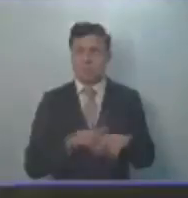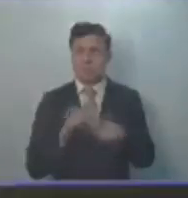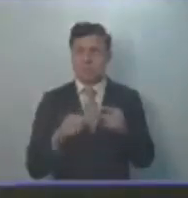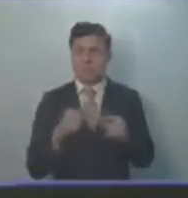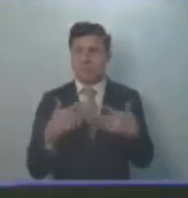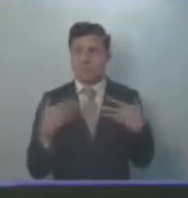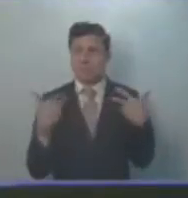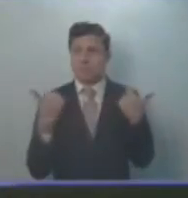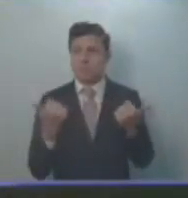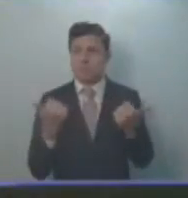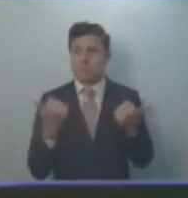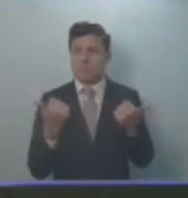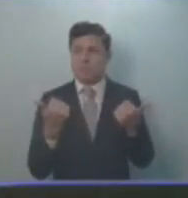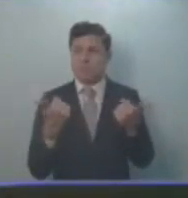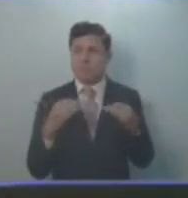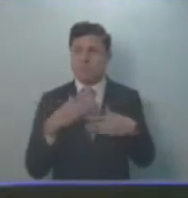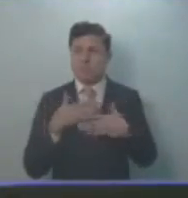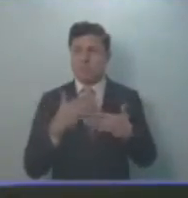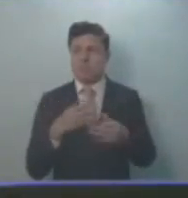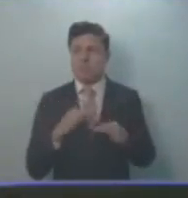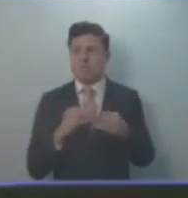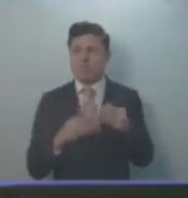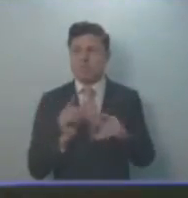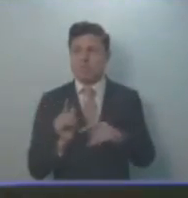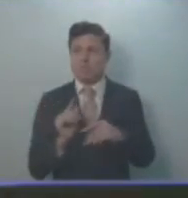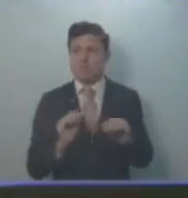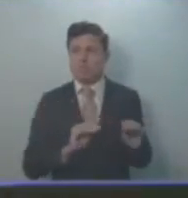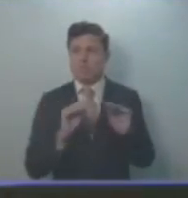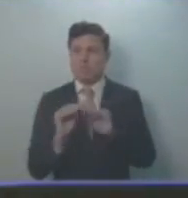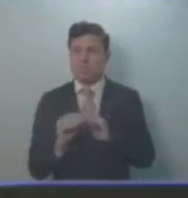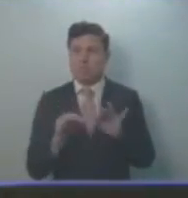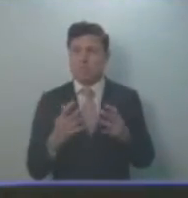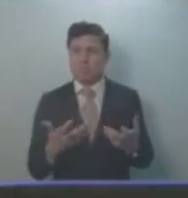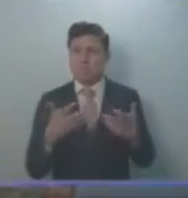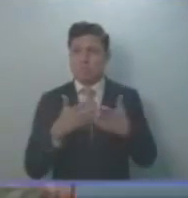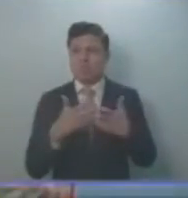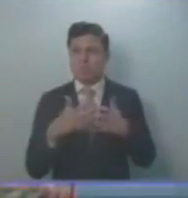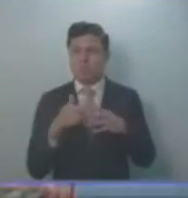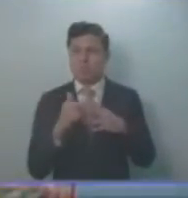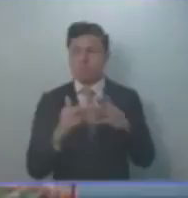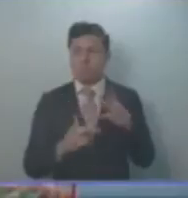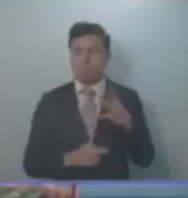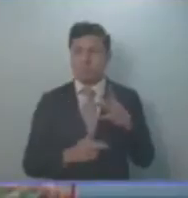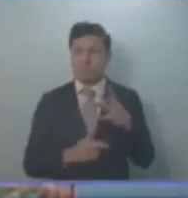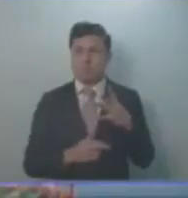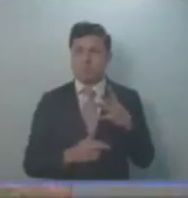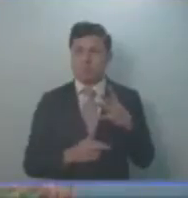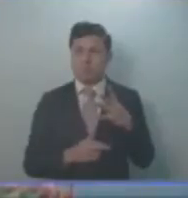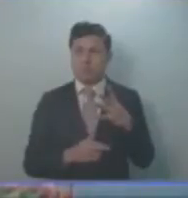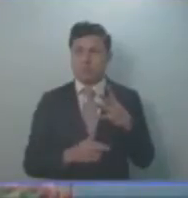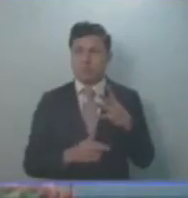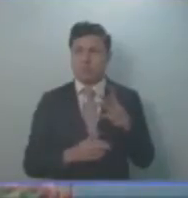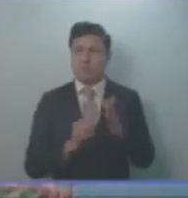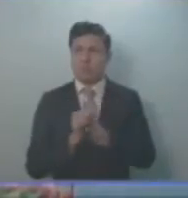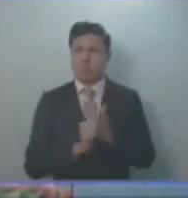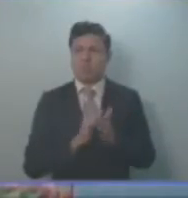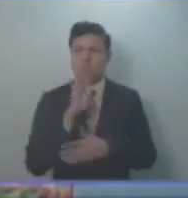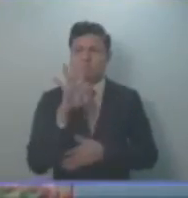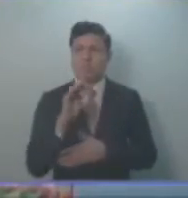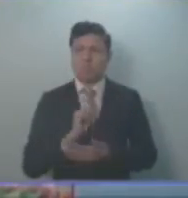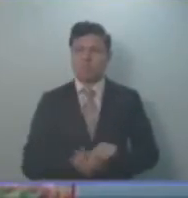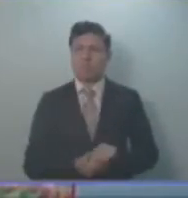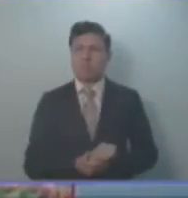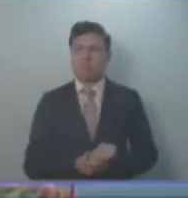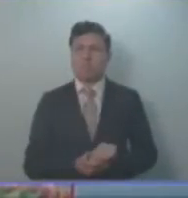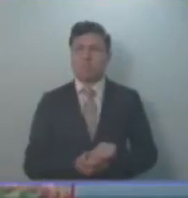recuperación. Disposición transitoria, adecuación de normativa. Artículo 4.